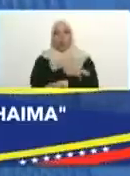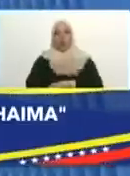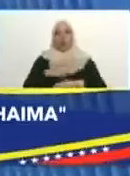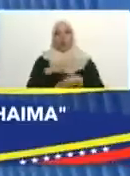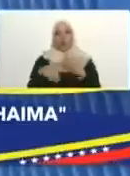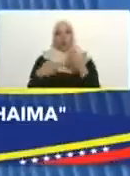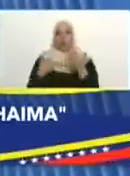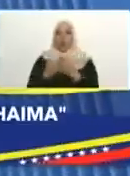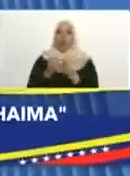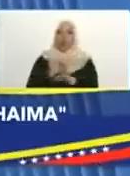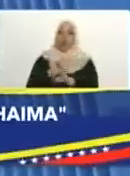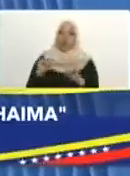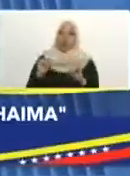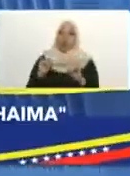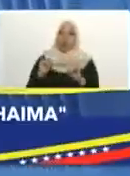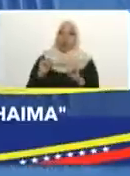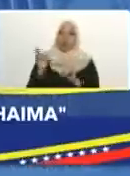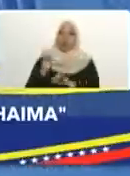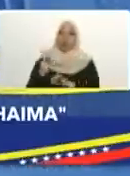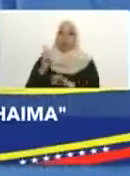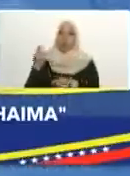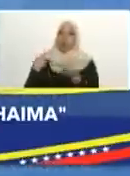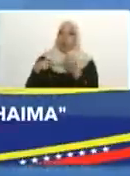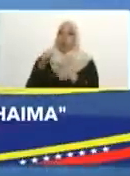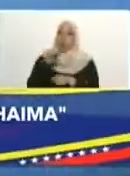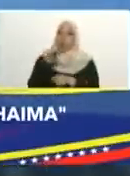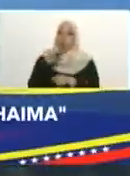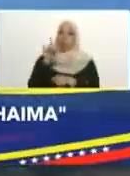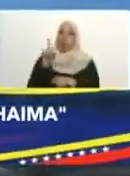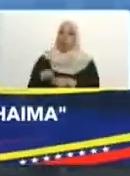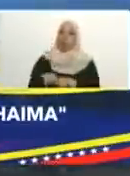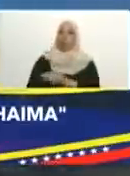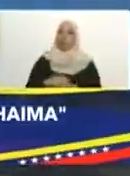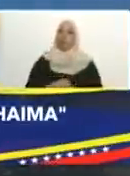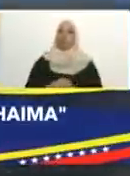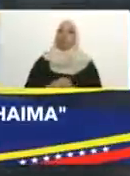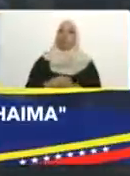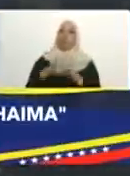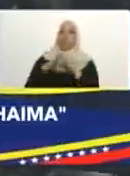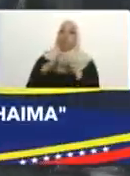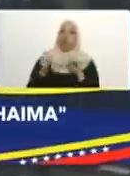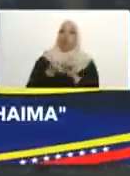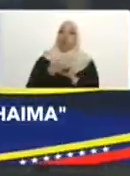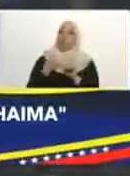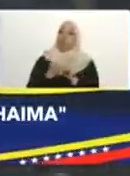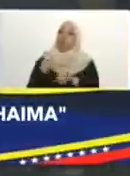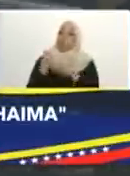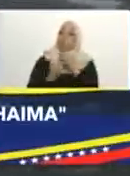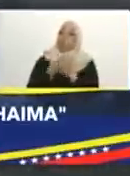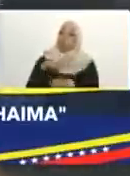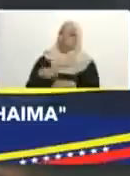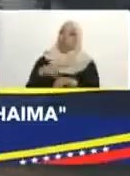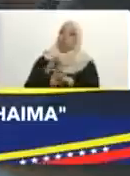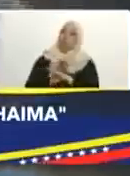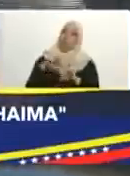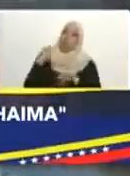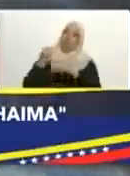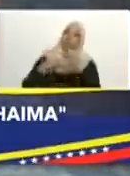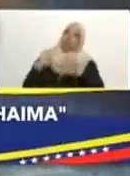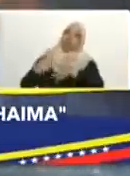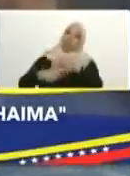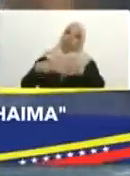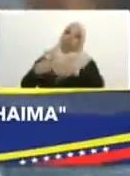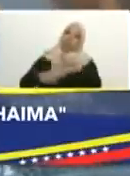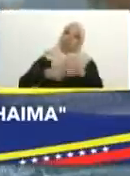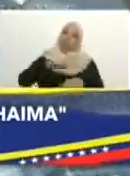a los terminales de almacenamiento de comercialización en José. Hasta bueno. Esa es toda la ruta. Esa es la ruta completa. Esa es la ruta proceso. Completa